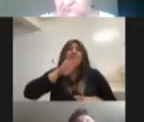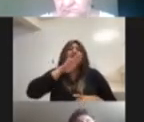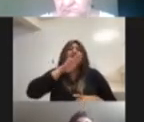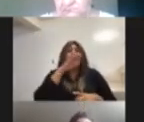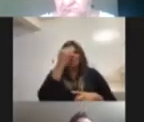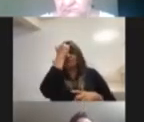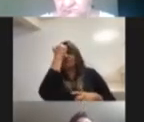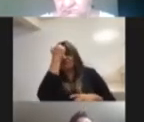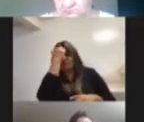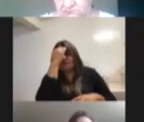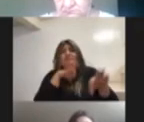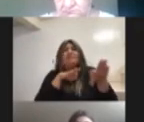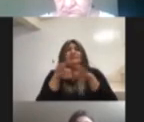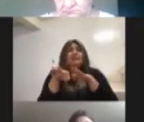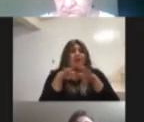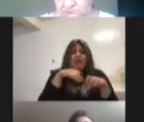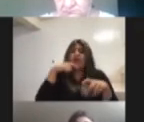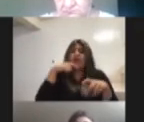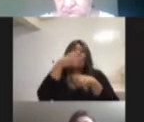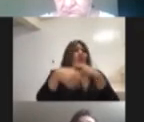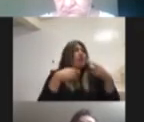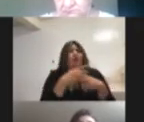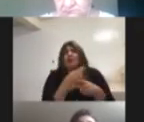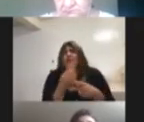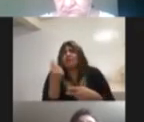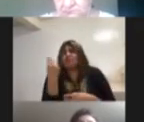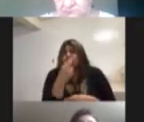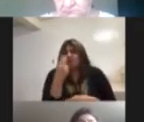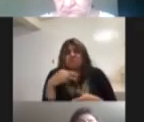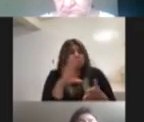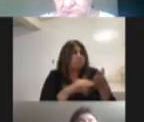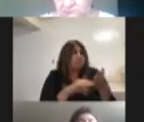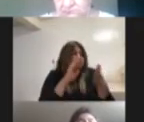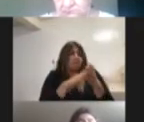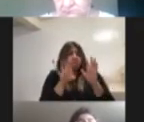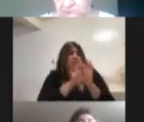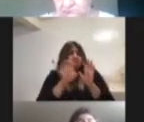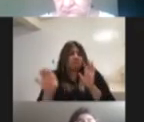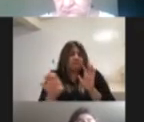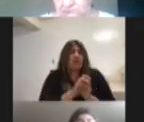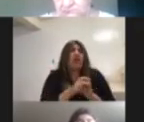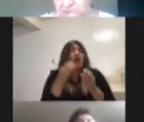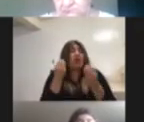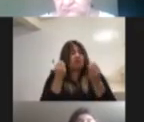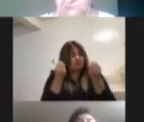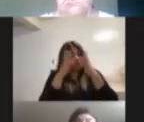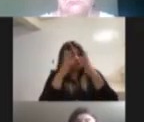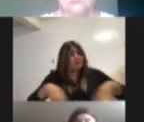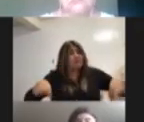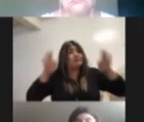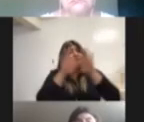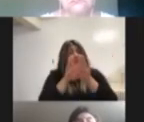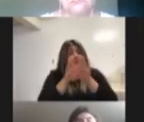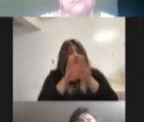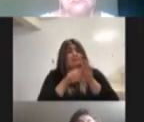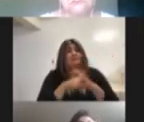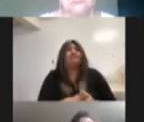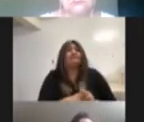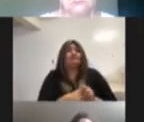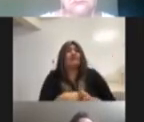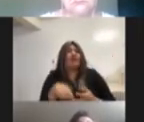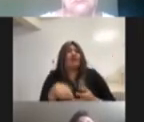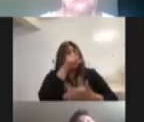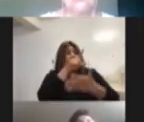los materiales que van a requerir. Y otro punto que nos ha parecido muy importante es que haya indicadores de